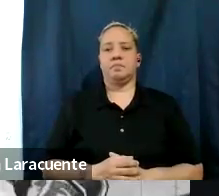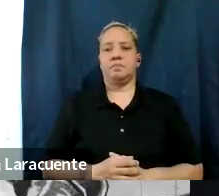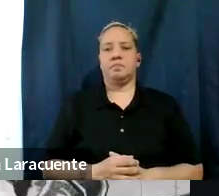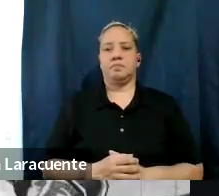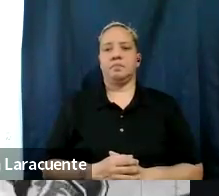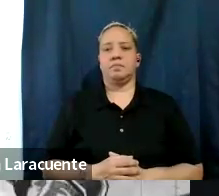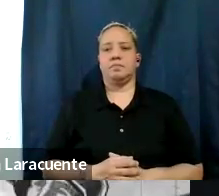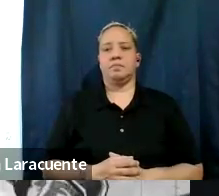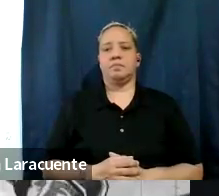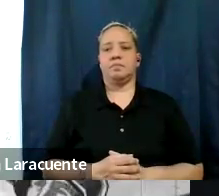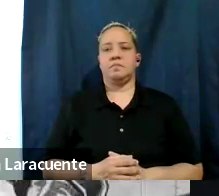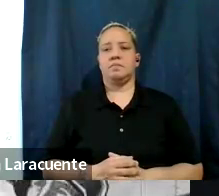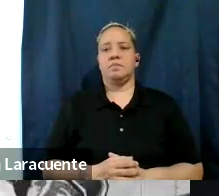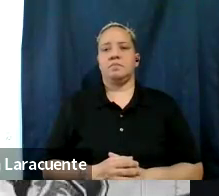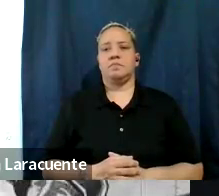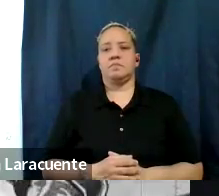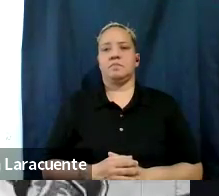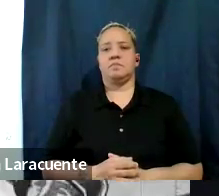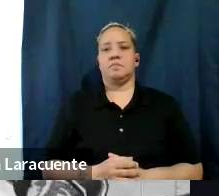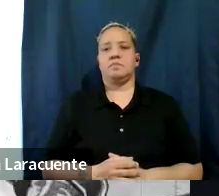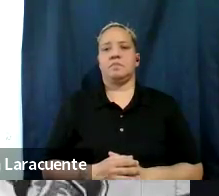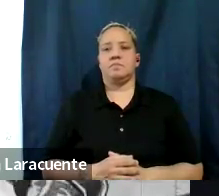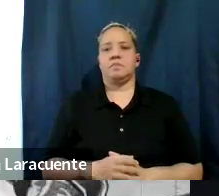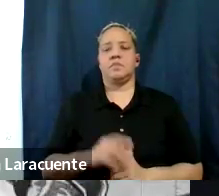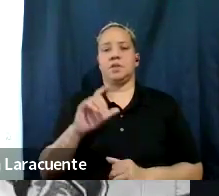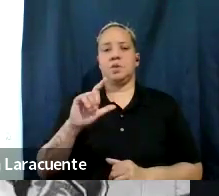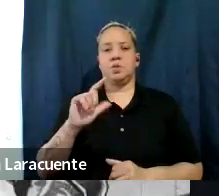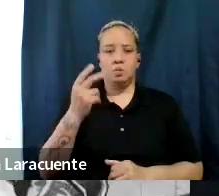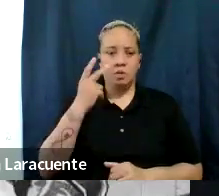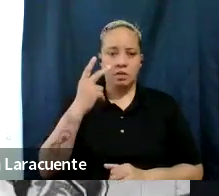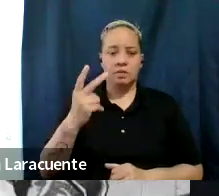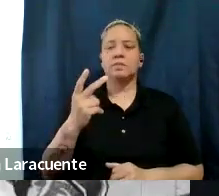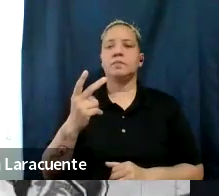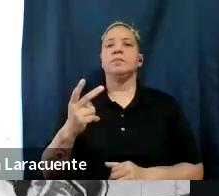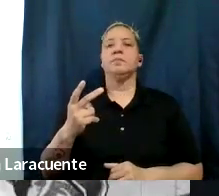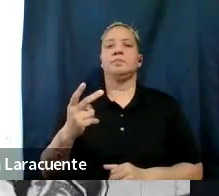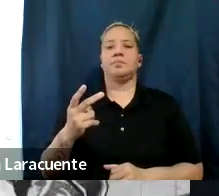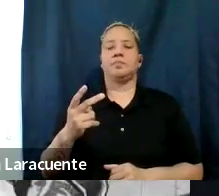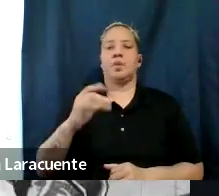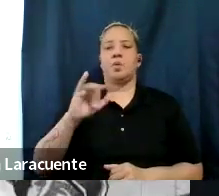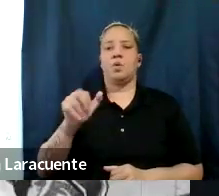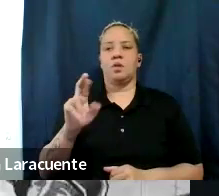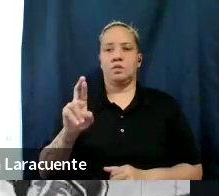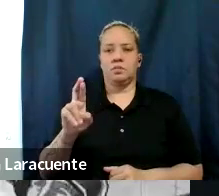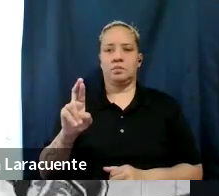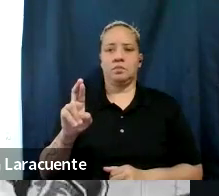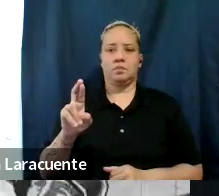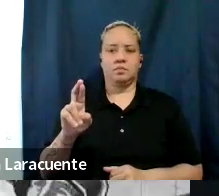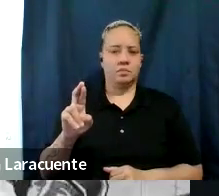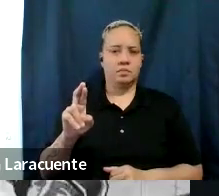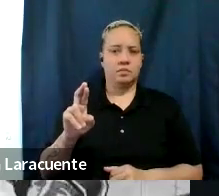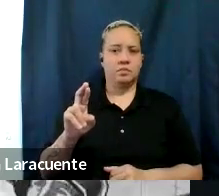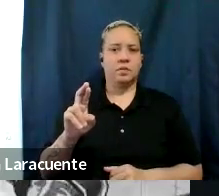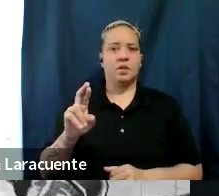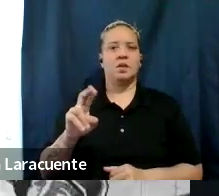finalmente, como veremos un poco más adelante, eh, Juan Ramón Jiménez y Zenobia Camprubí obtendrán